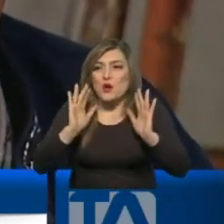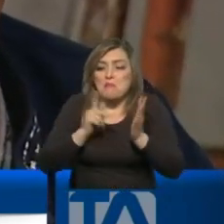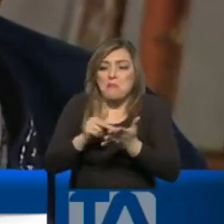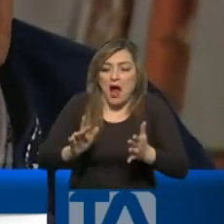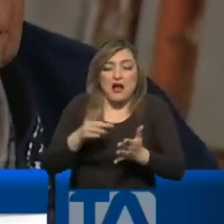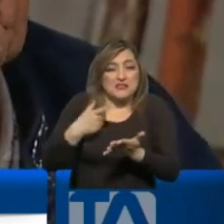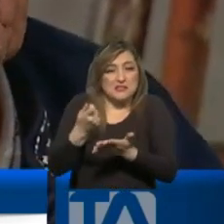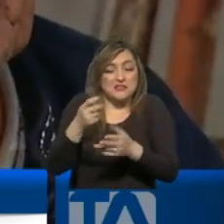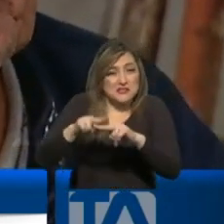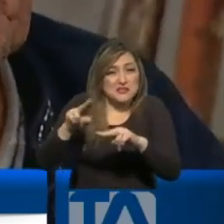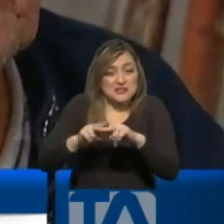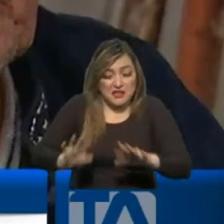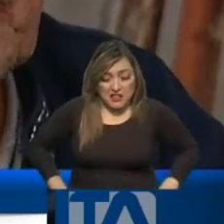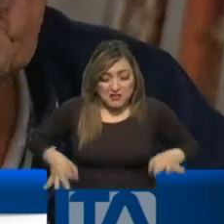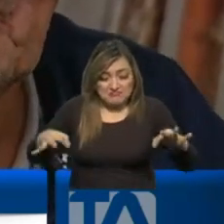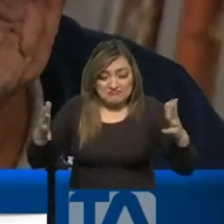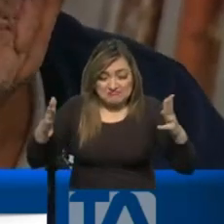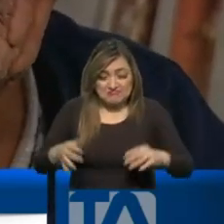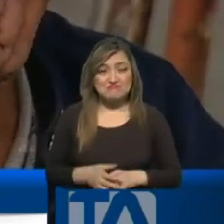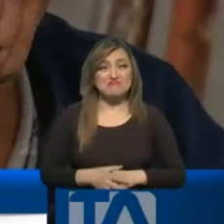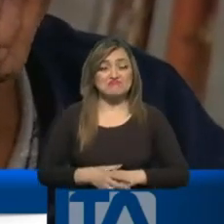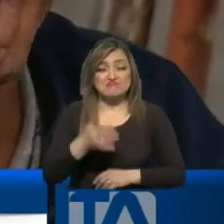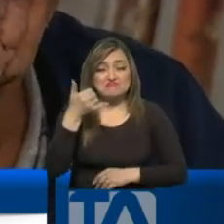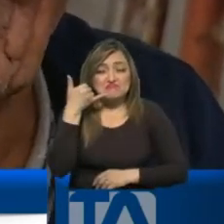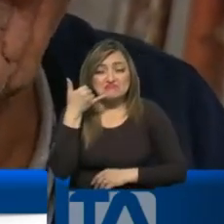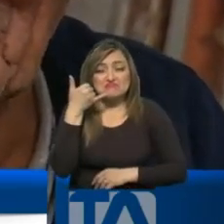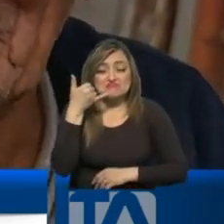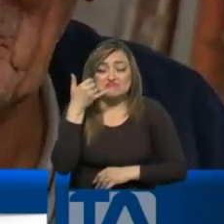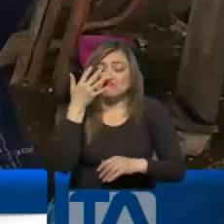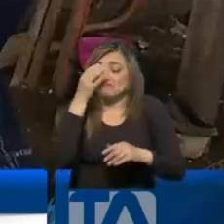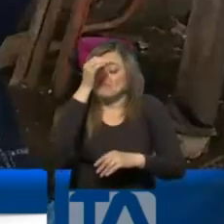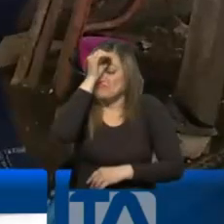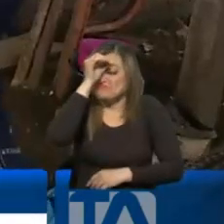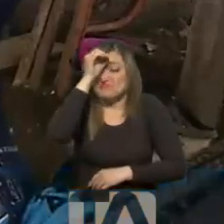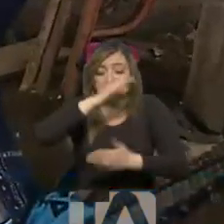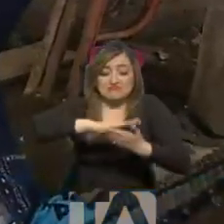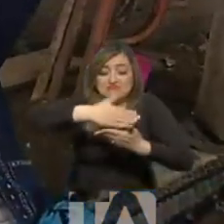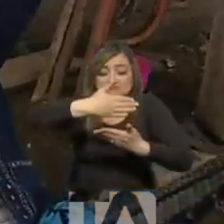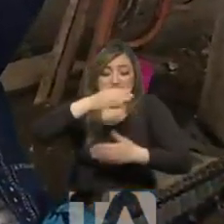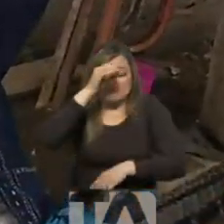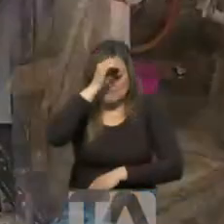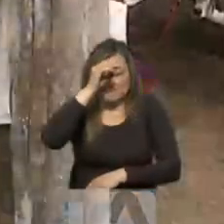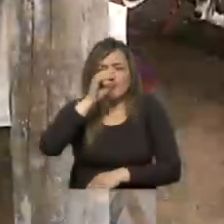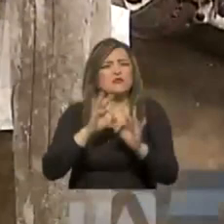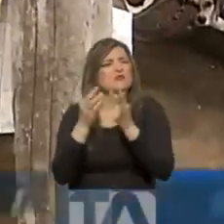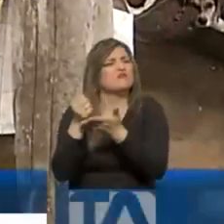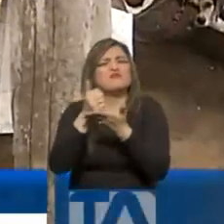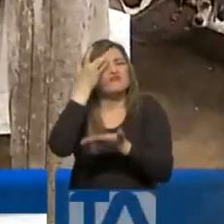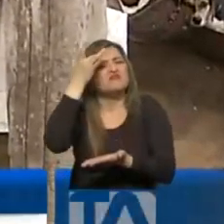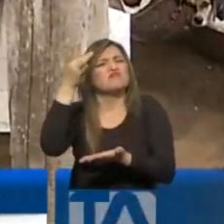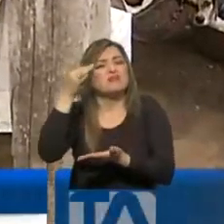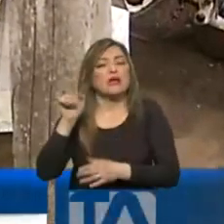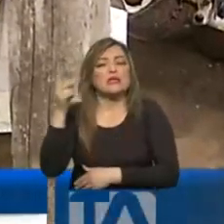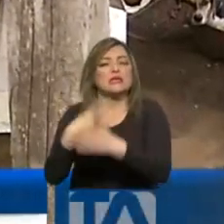sé nada. Pues yo eso no tengo celular ni computadora, nada. ¿Por qué algún familiar no lo ayuda? Su hijo